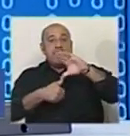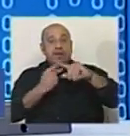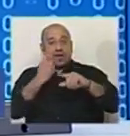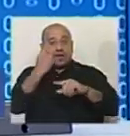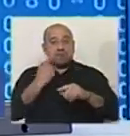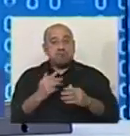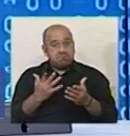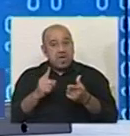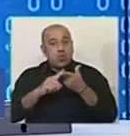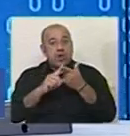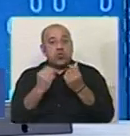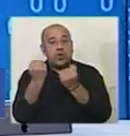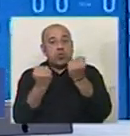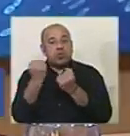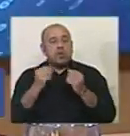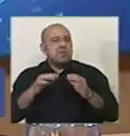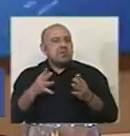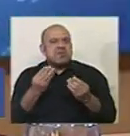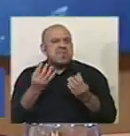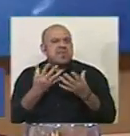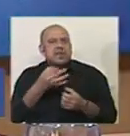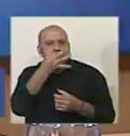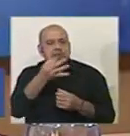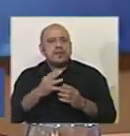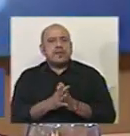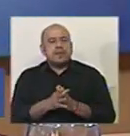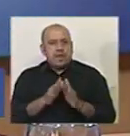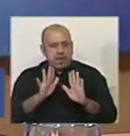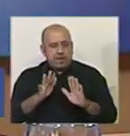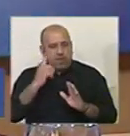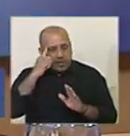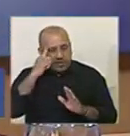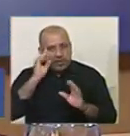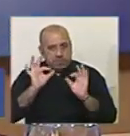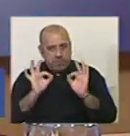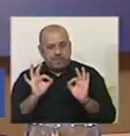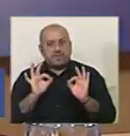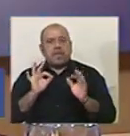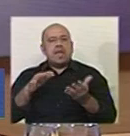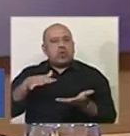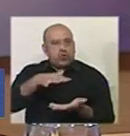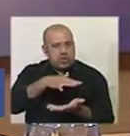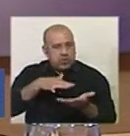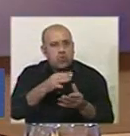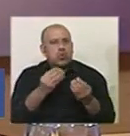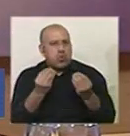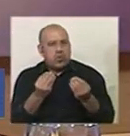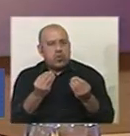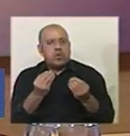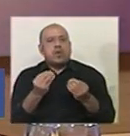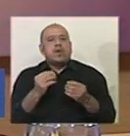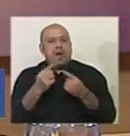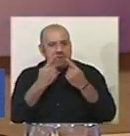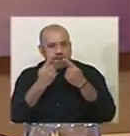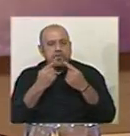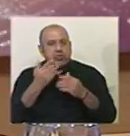este acuerdo que llega para sustituir el NAFTA? Vamos a ubicarlo en el mismo contexto que decía Ricardo y que hablábamos en el programa de las elecciones de